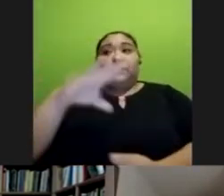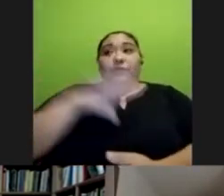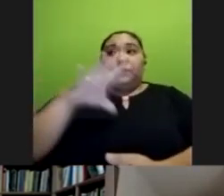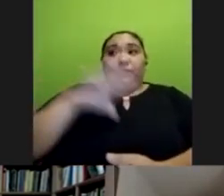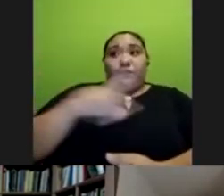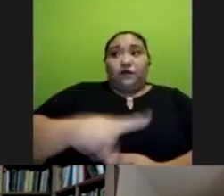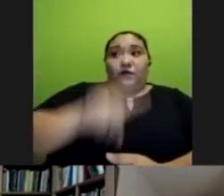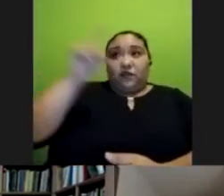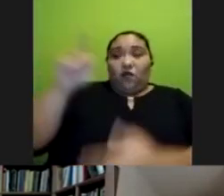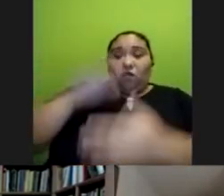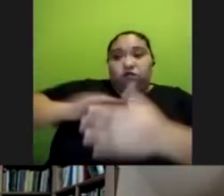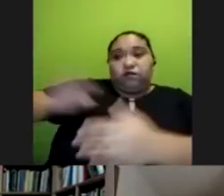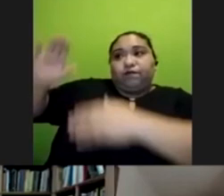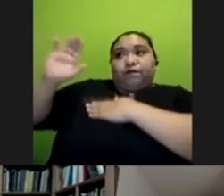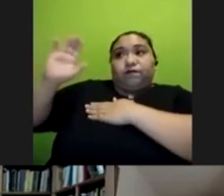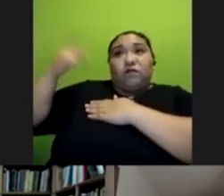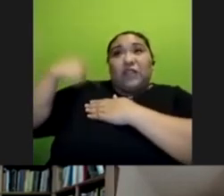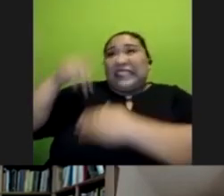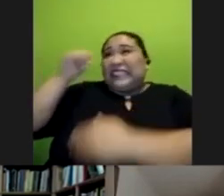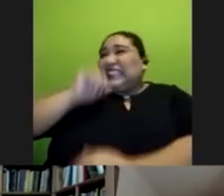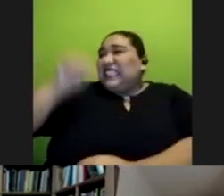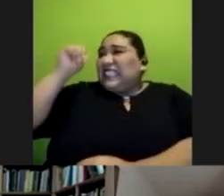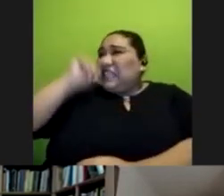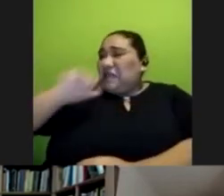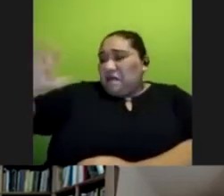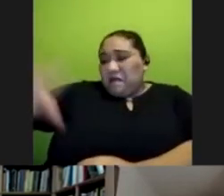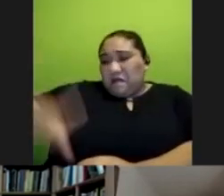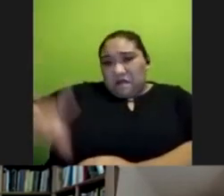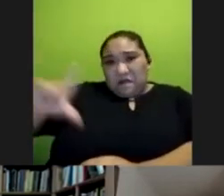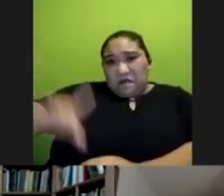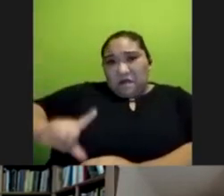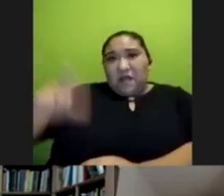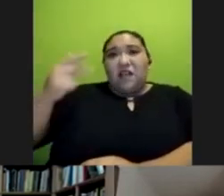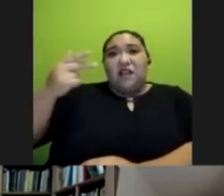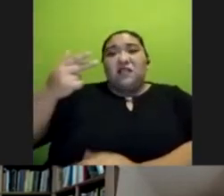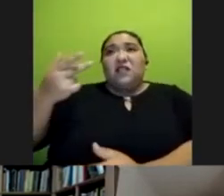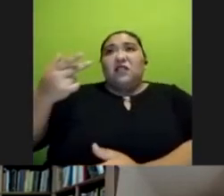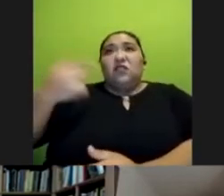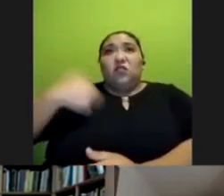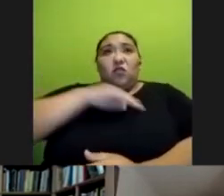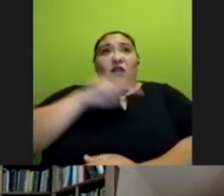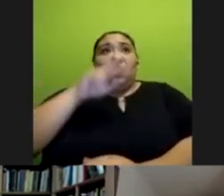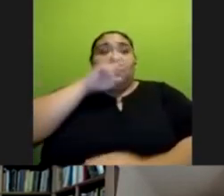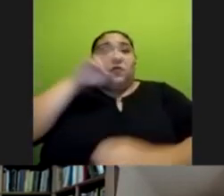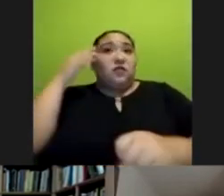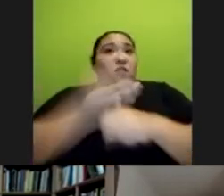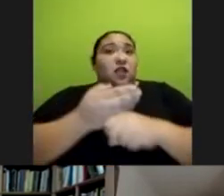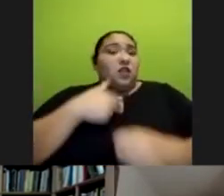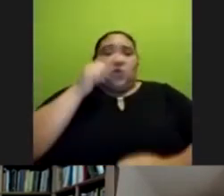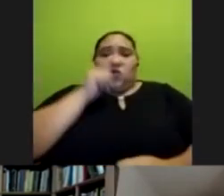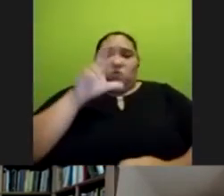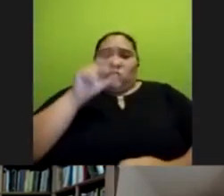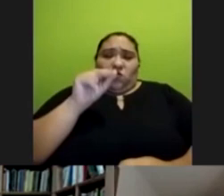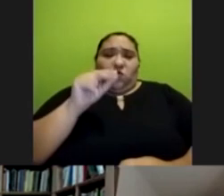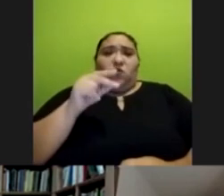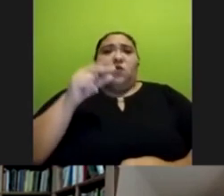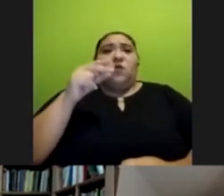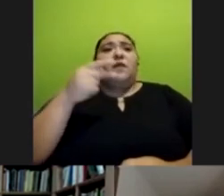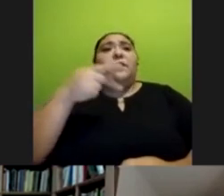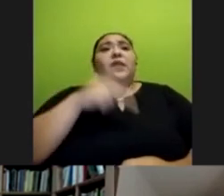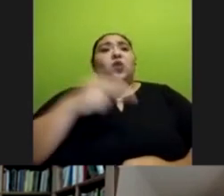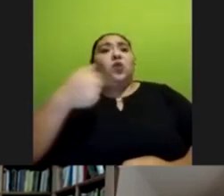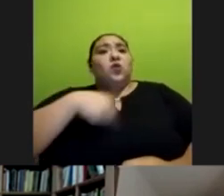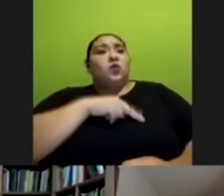Estado. No es descargarnos de nuestras responsabilidades, pero una ruta que nos obliga a recordarle al Estado que